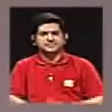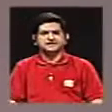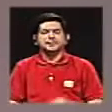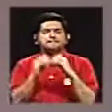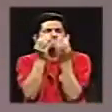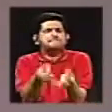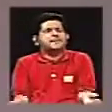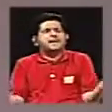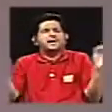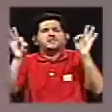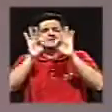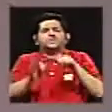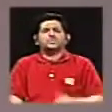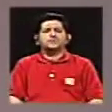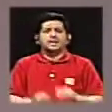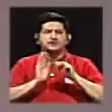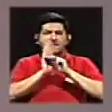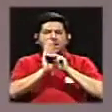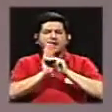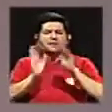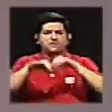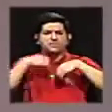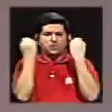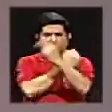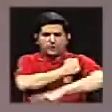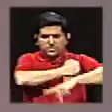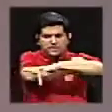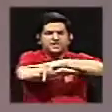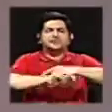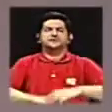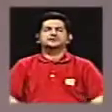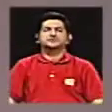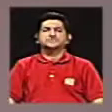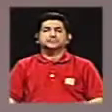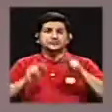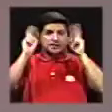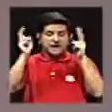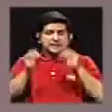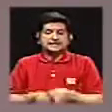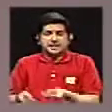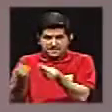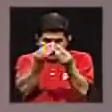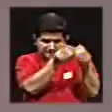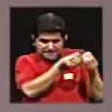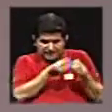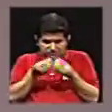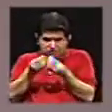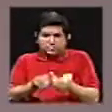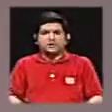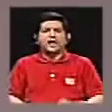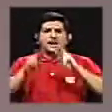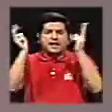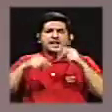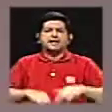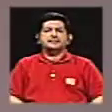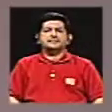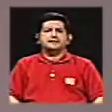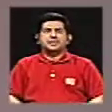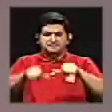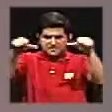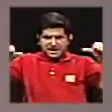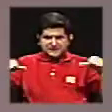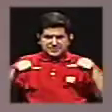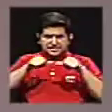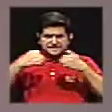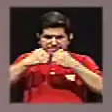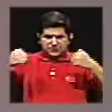más importantes modelos organizacionales en este país, en materia territorial, en materia sectorial, y ahora